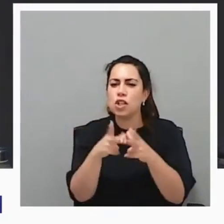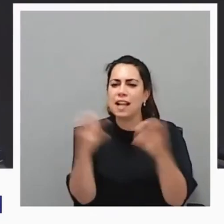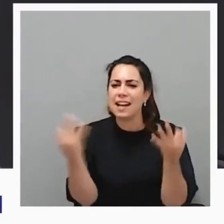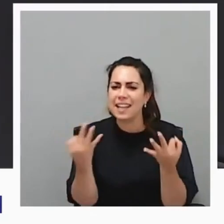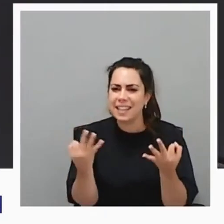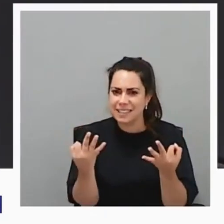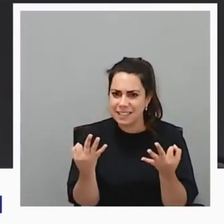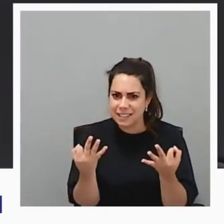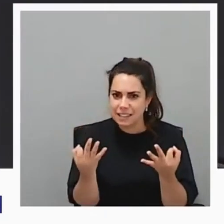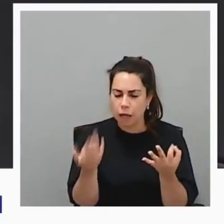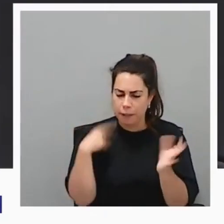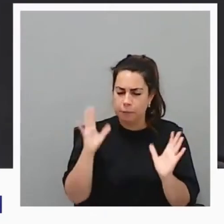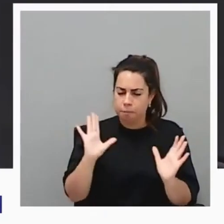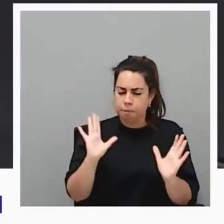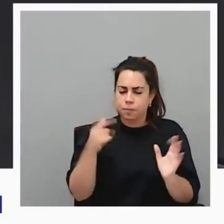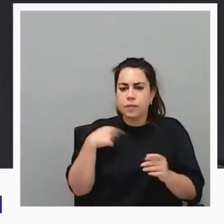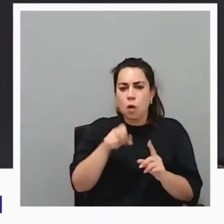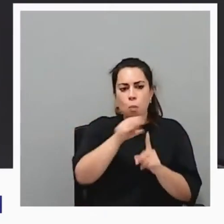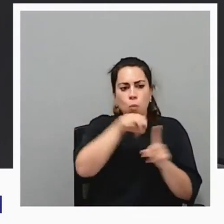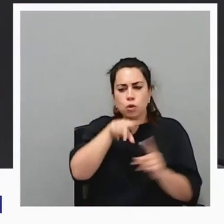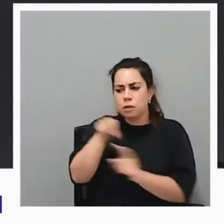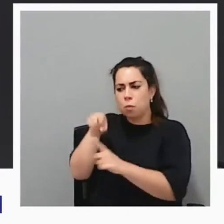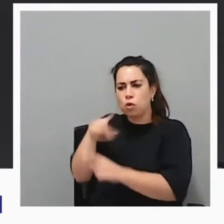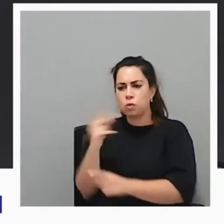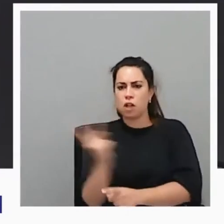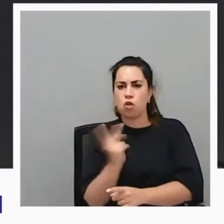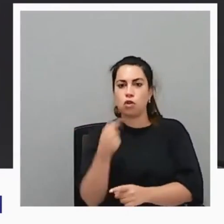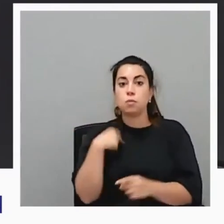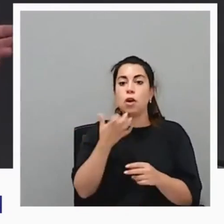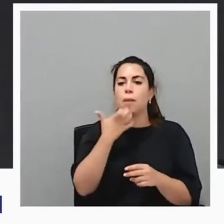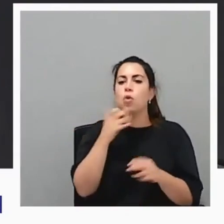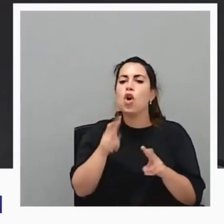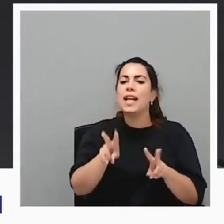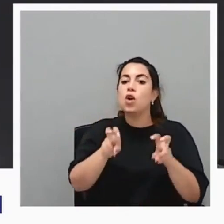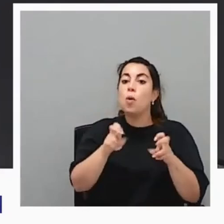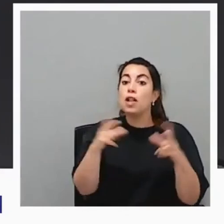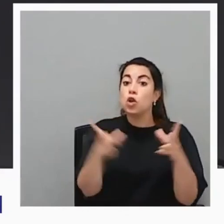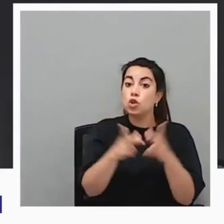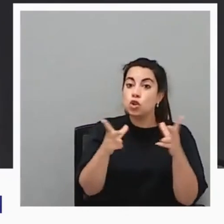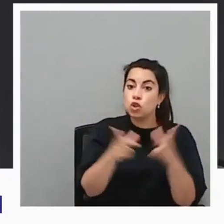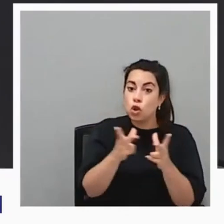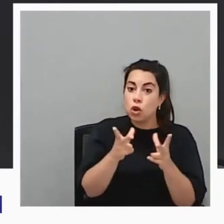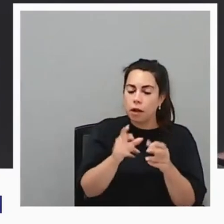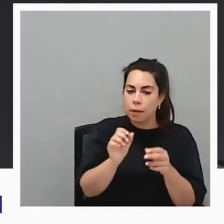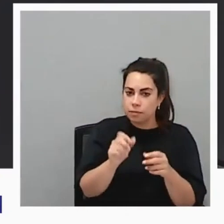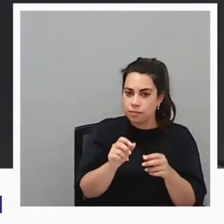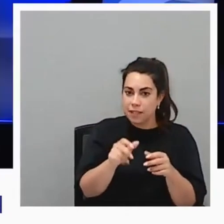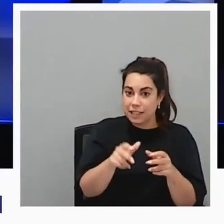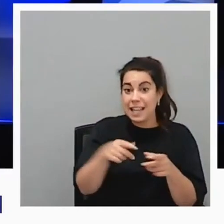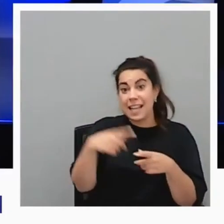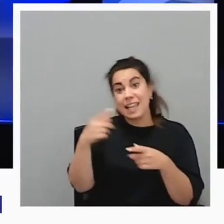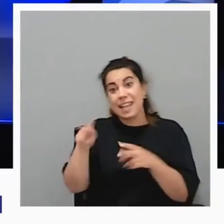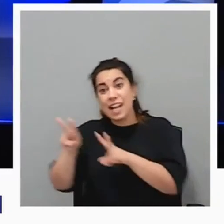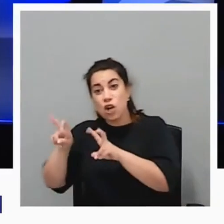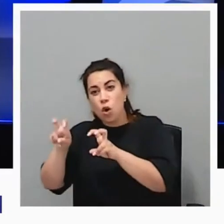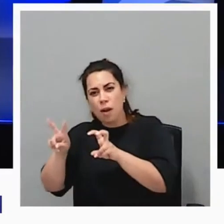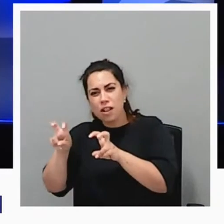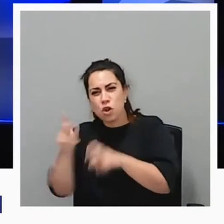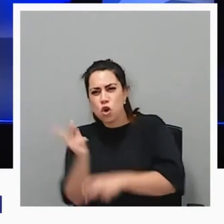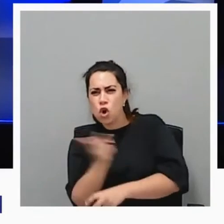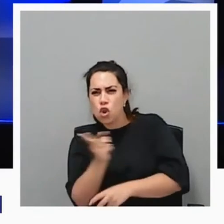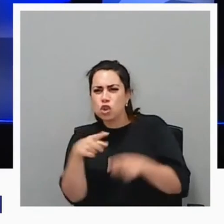me quedo con sus puntos de vista. ¿Cuál es la diferencia entre la innovación y la innovación social? Juan.